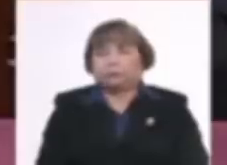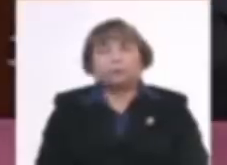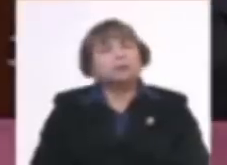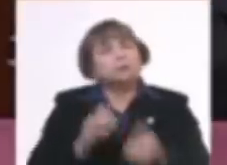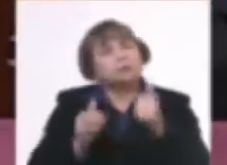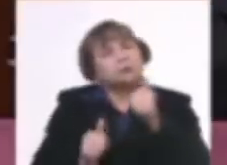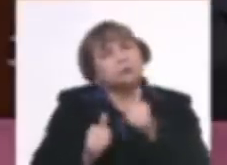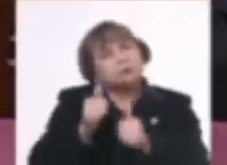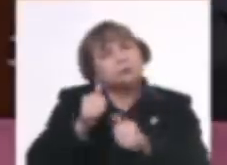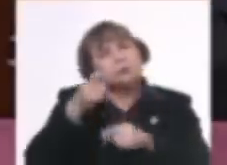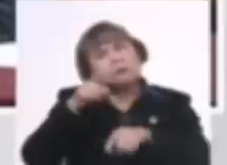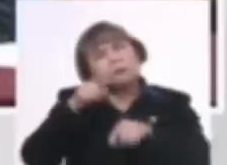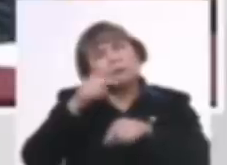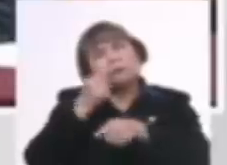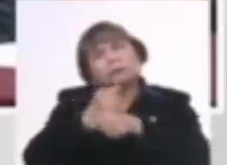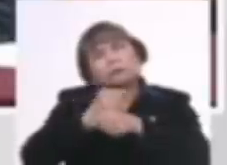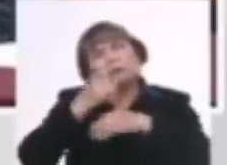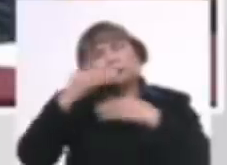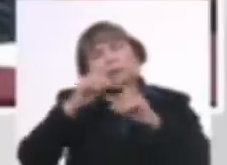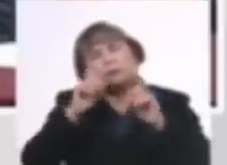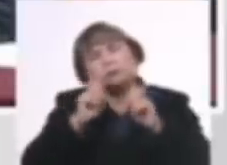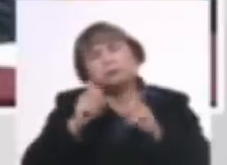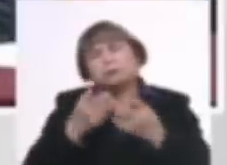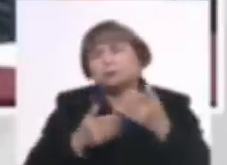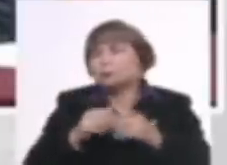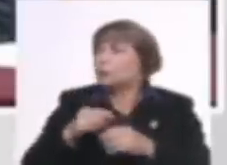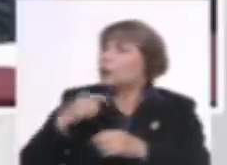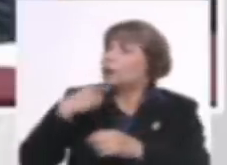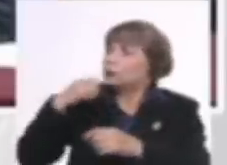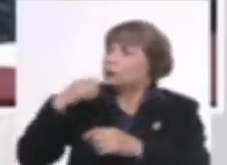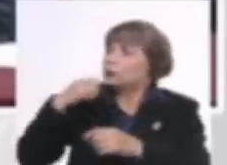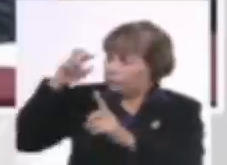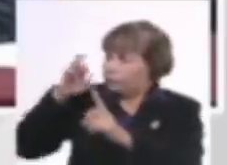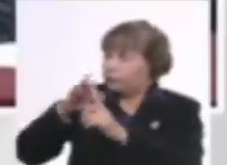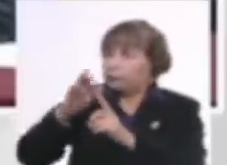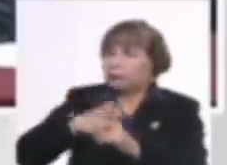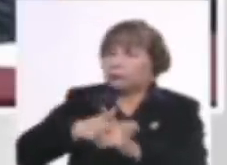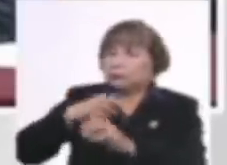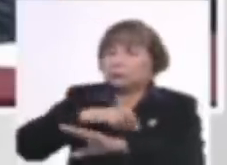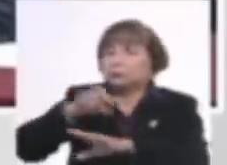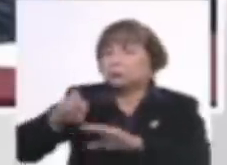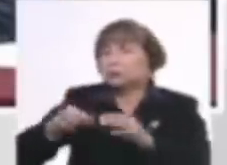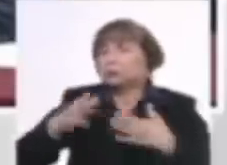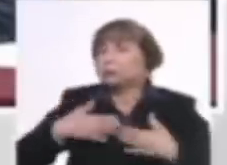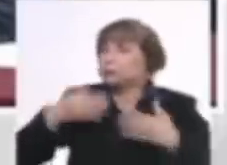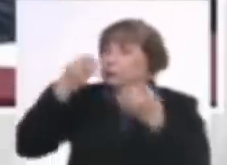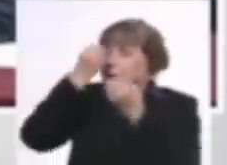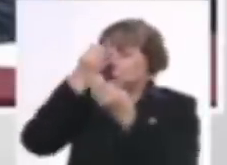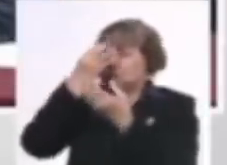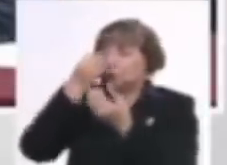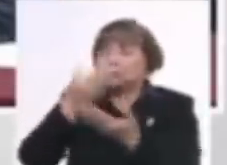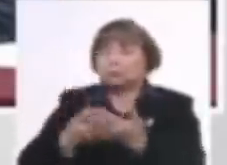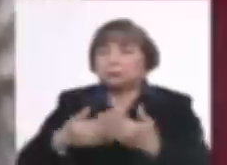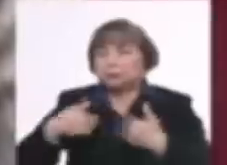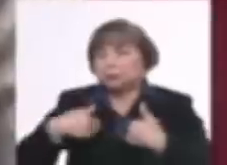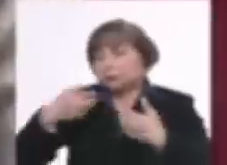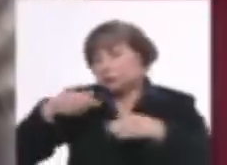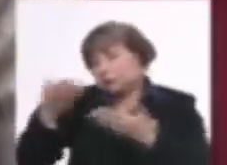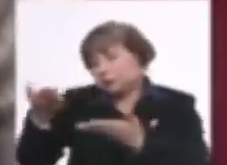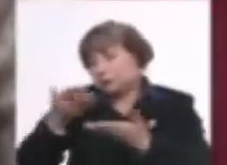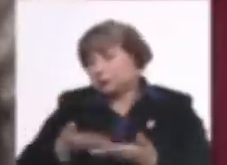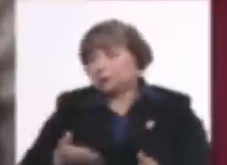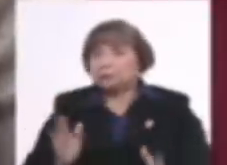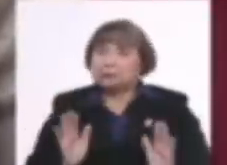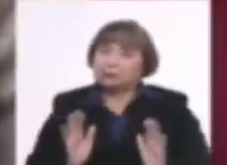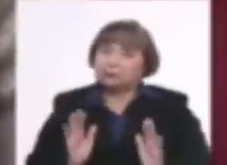¿Cuáles son los trabajos temporales que usted realiza? Con afines a mi carrera, informes, lo que se me presente,